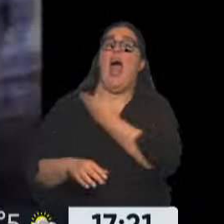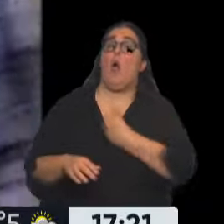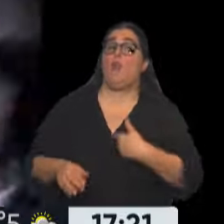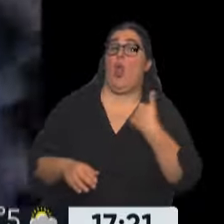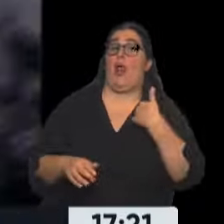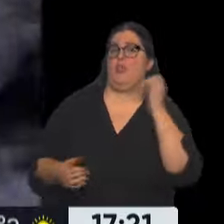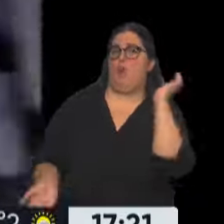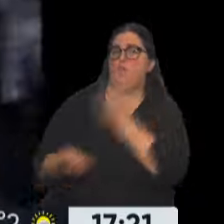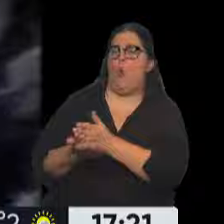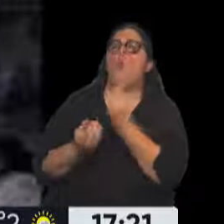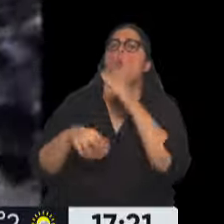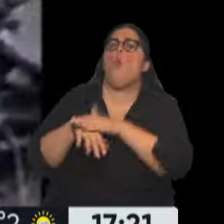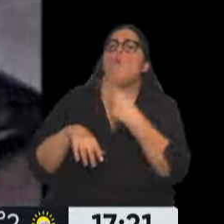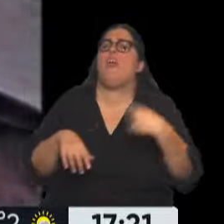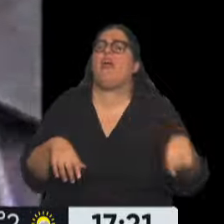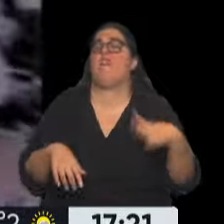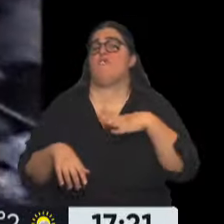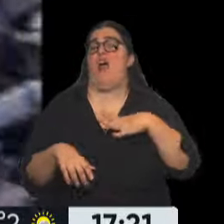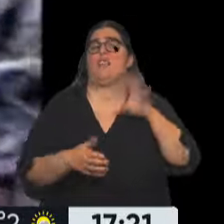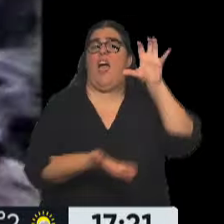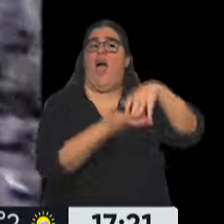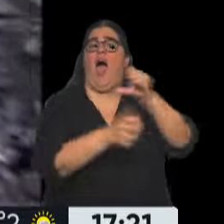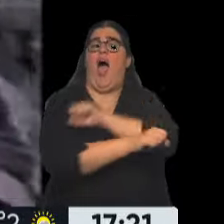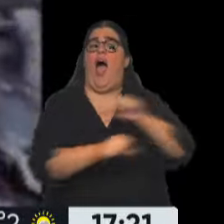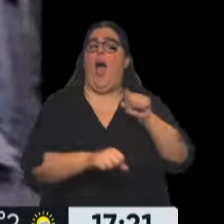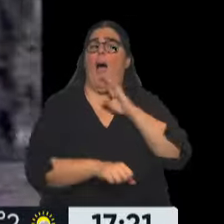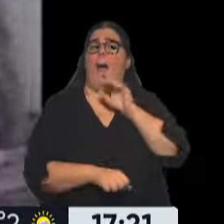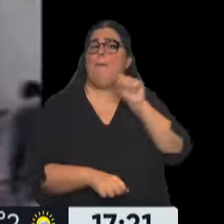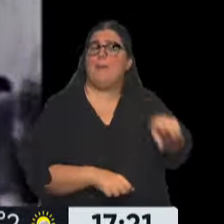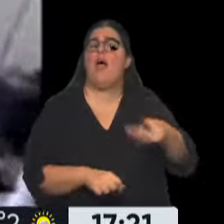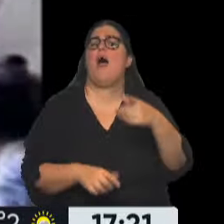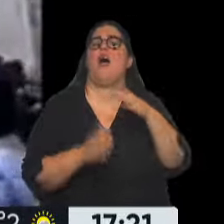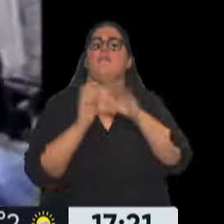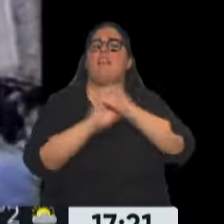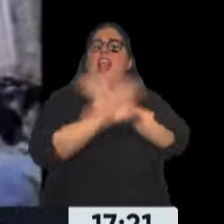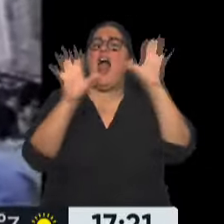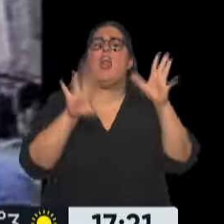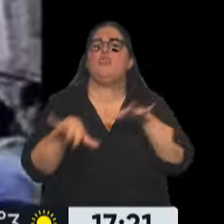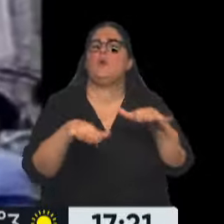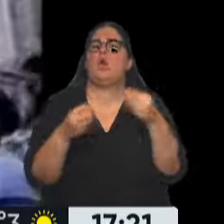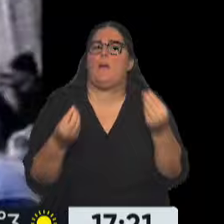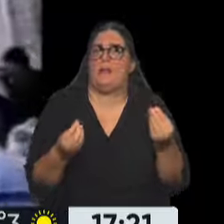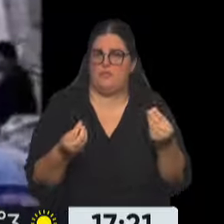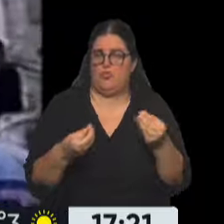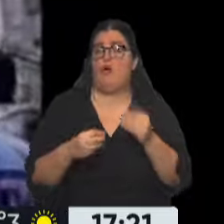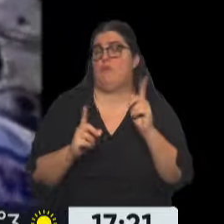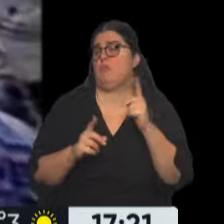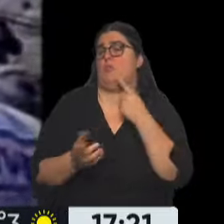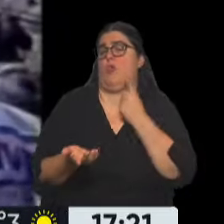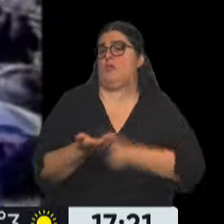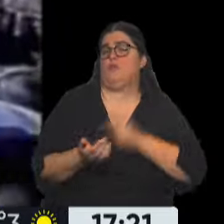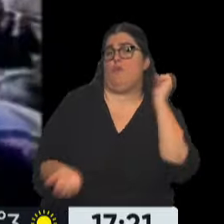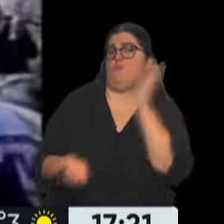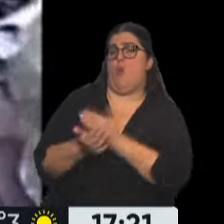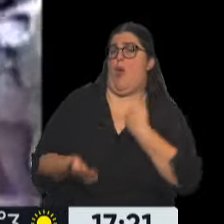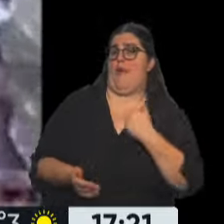AMIA. Esa fue la decisión que tomó la Corte Interamericana de Derechos Humanos. Condenar a la Argentina por el atentado contra la AMIA.